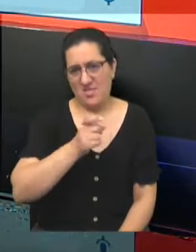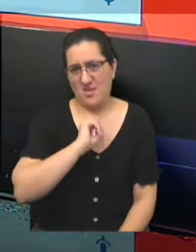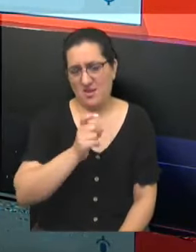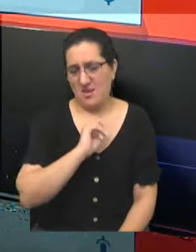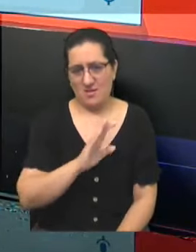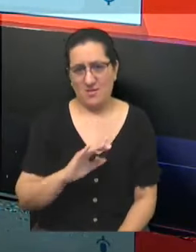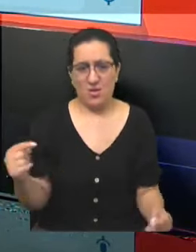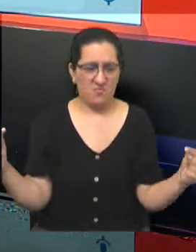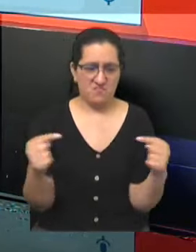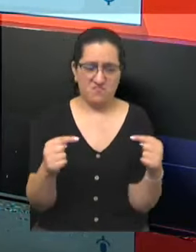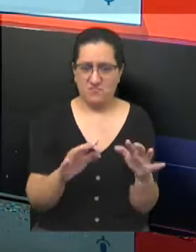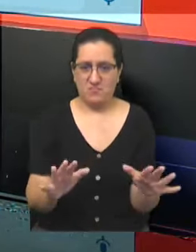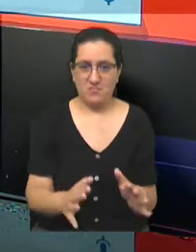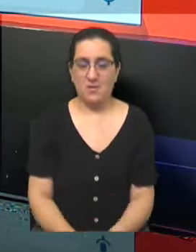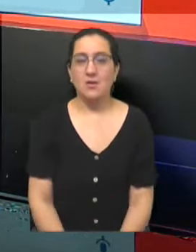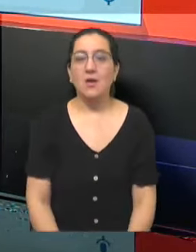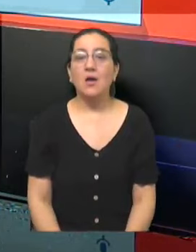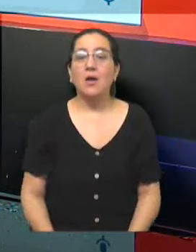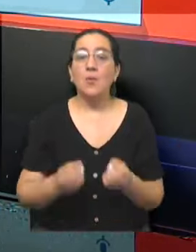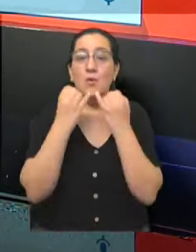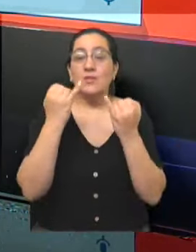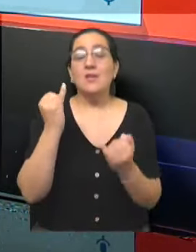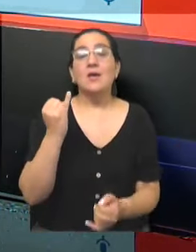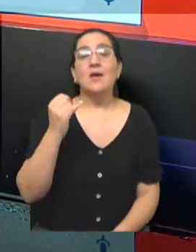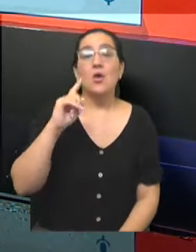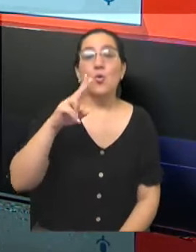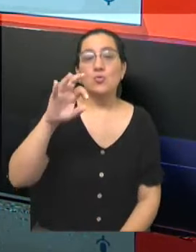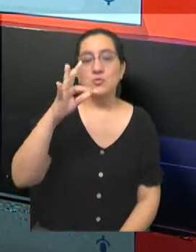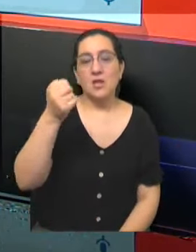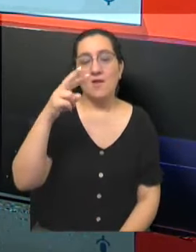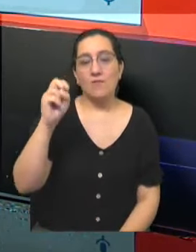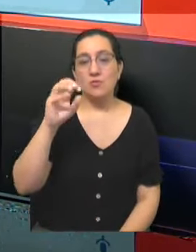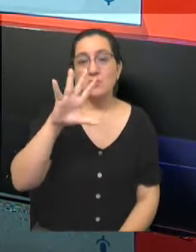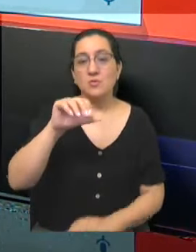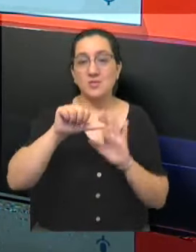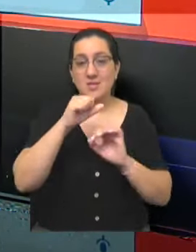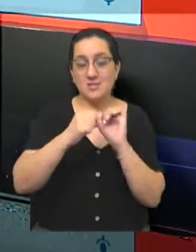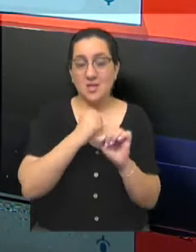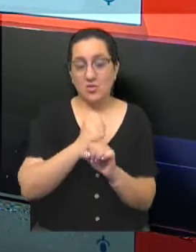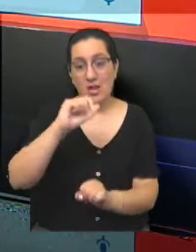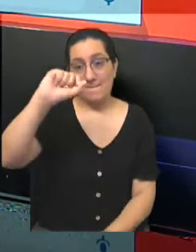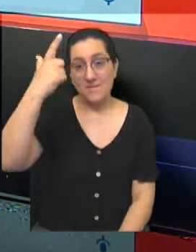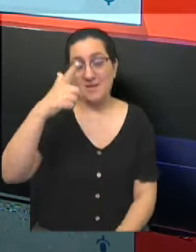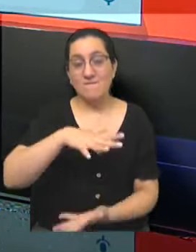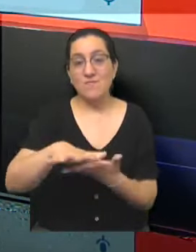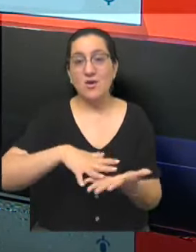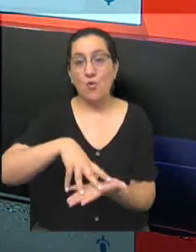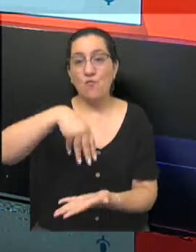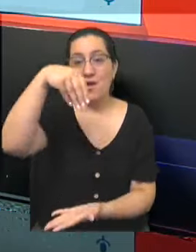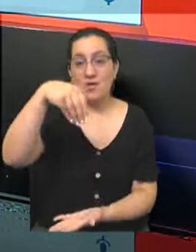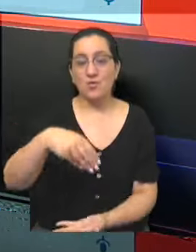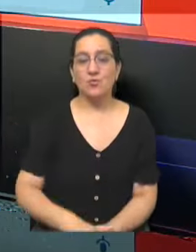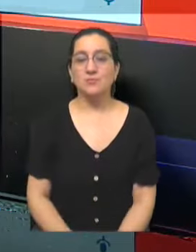contra Frente Amplio. Bien. Buenos días, Gustavo 56 de Las Piedras, Barrio Obelisco. En donde está